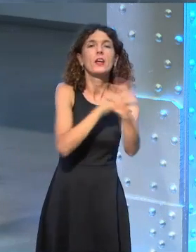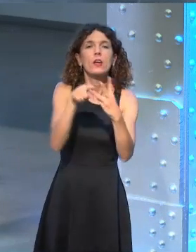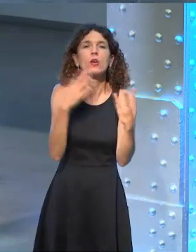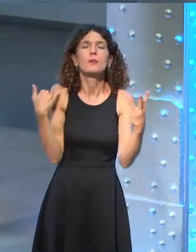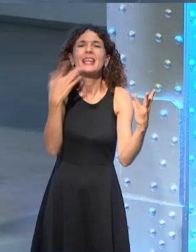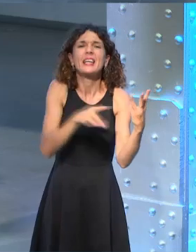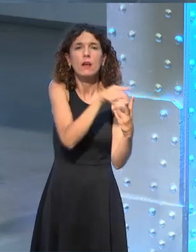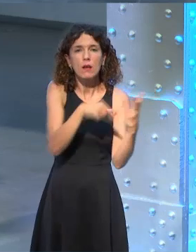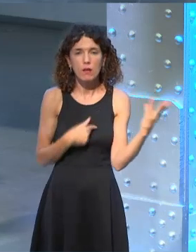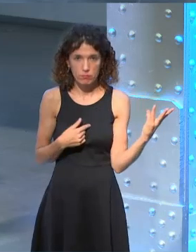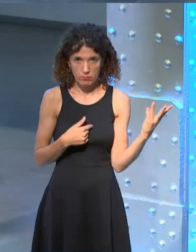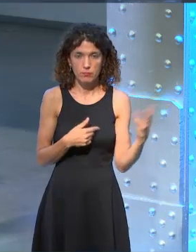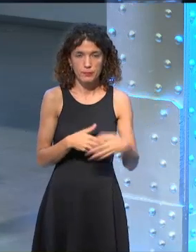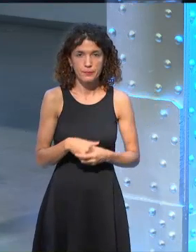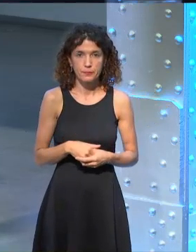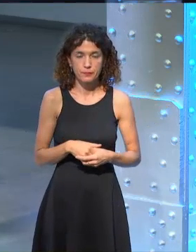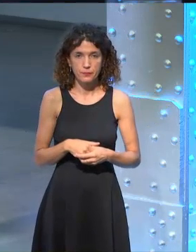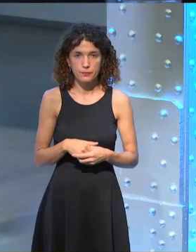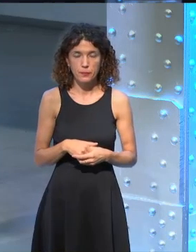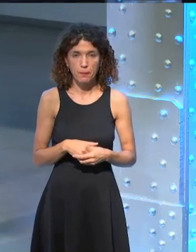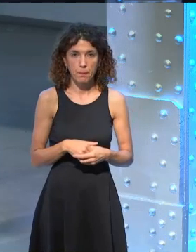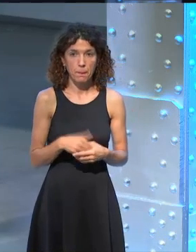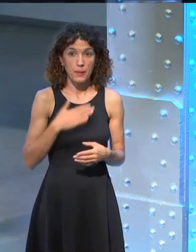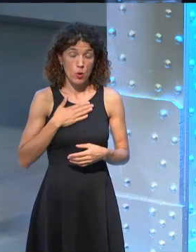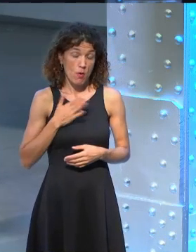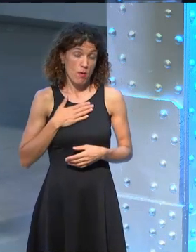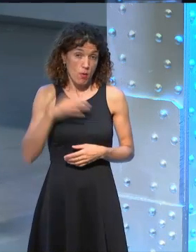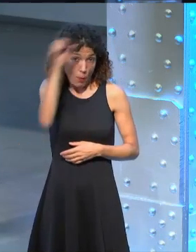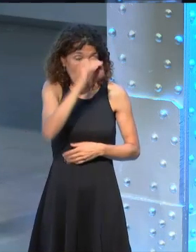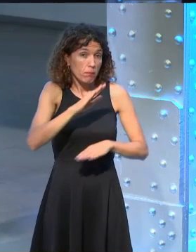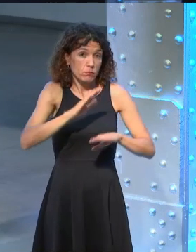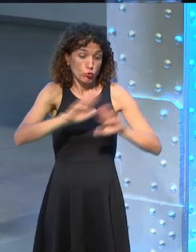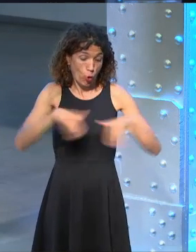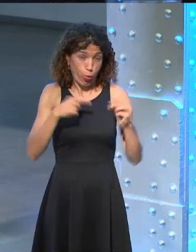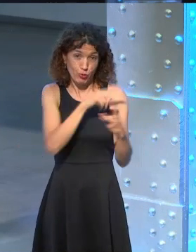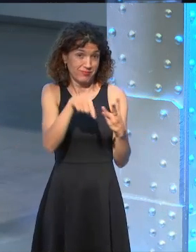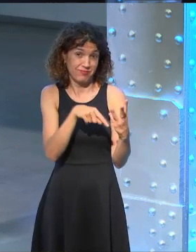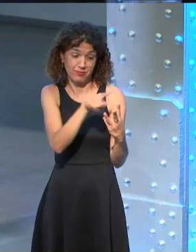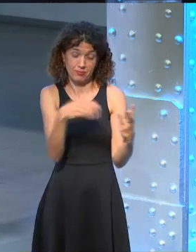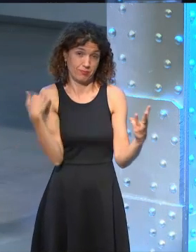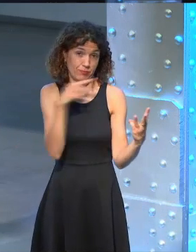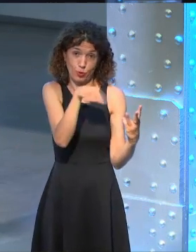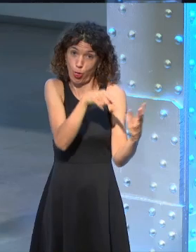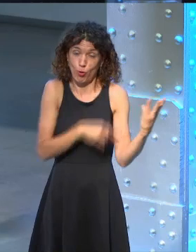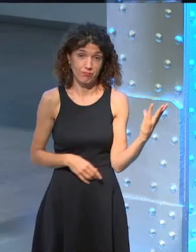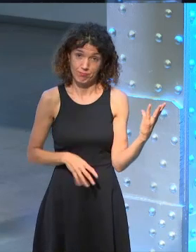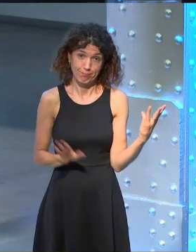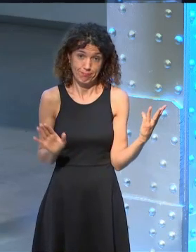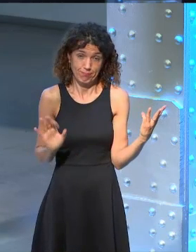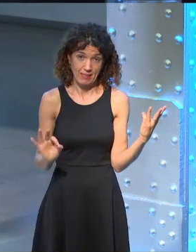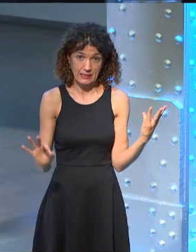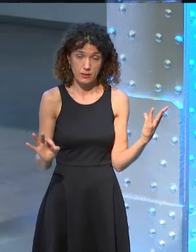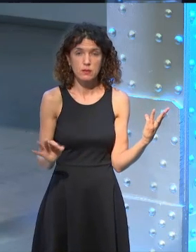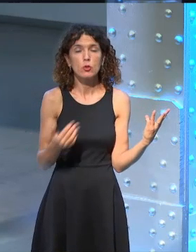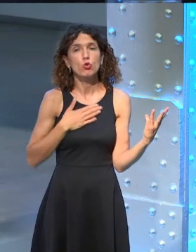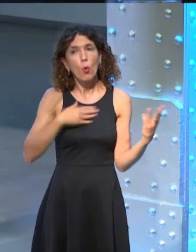gobiernos. Yo si quieres respondo yo. Para mí es de todos. O sea, aquí no se libra nadie. O sea, ahora,